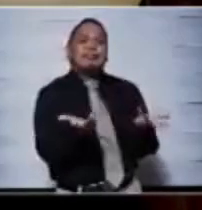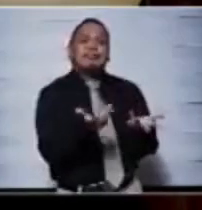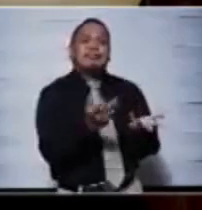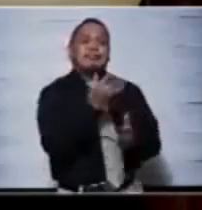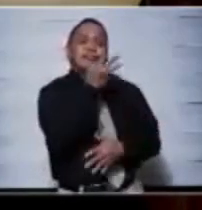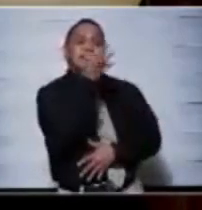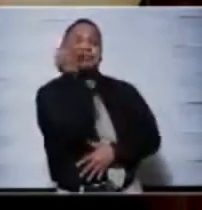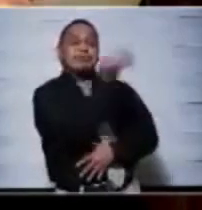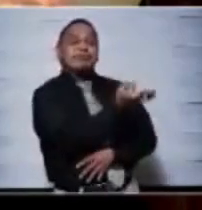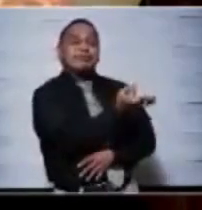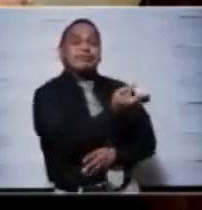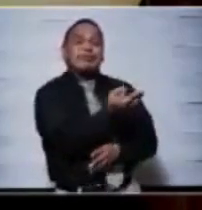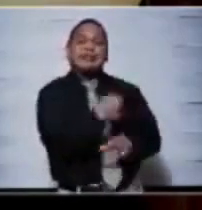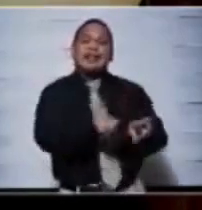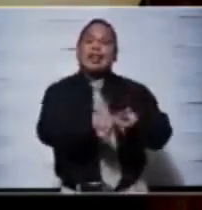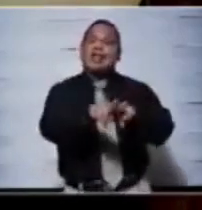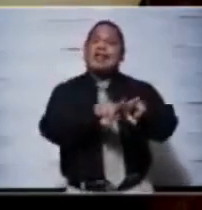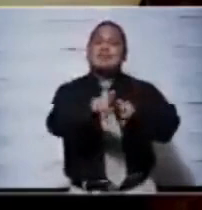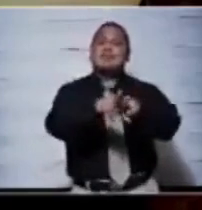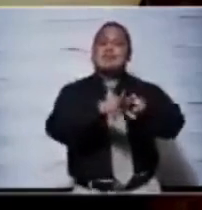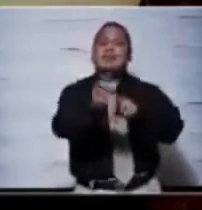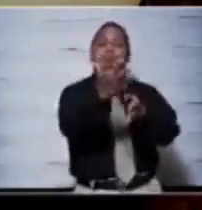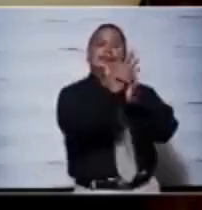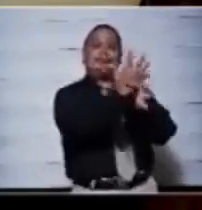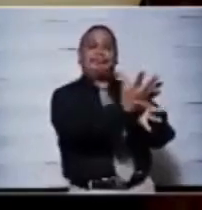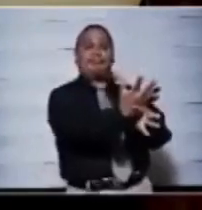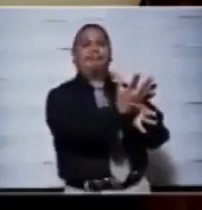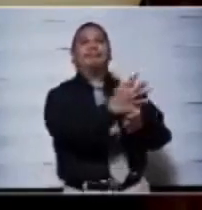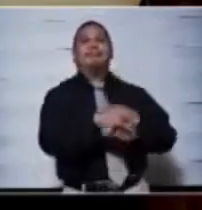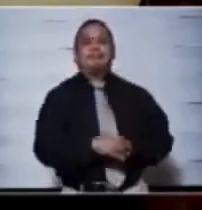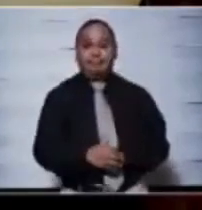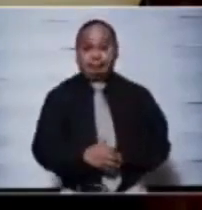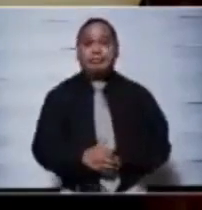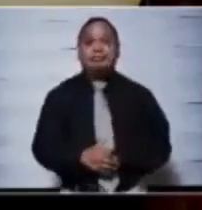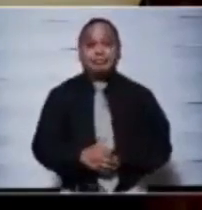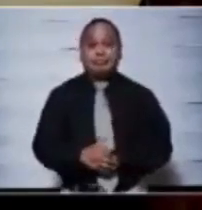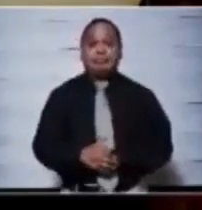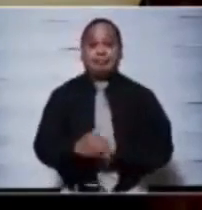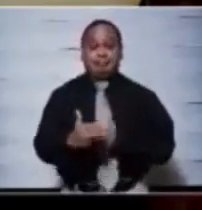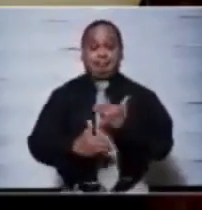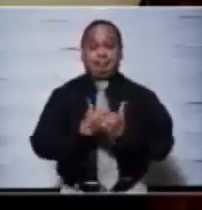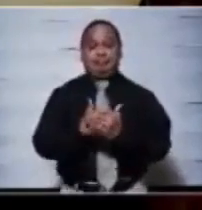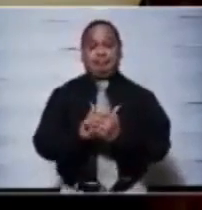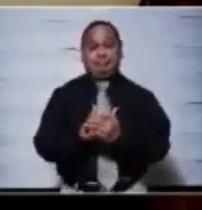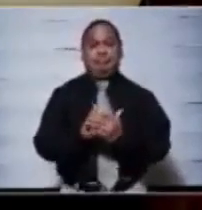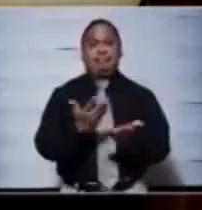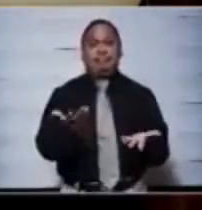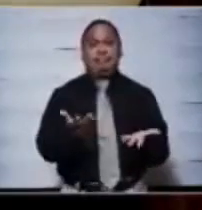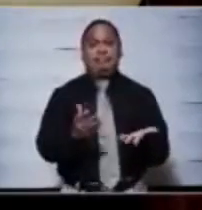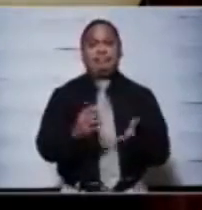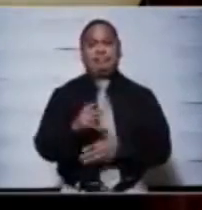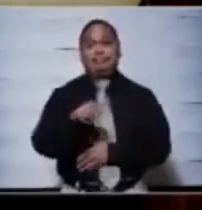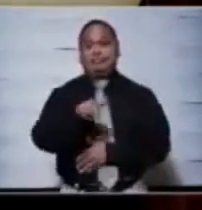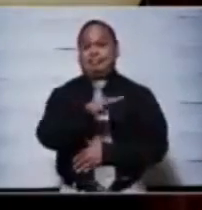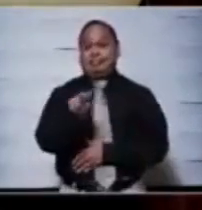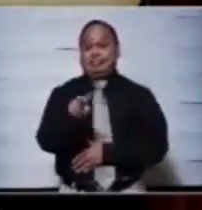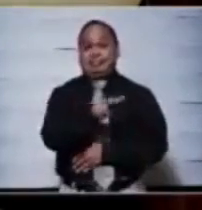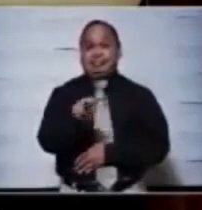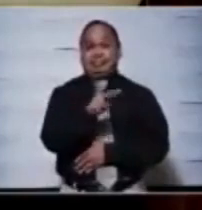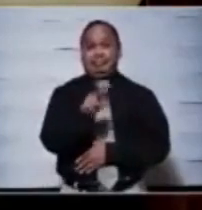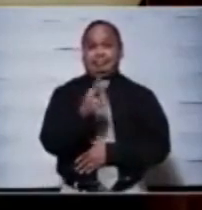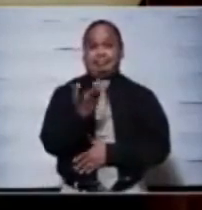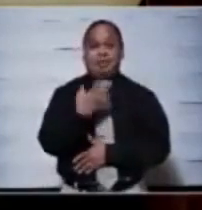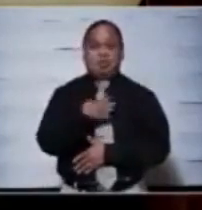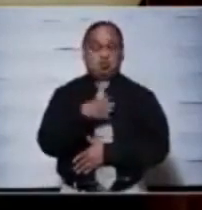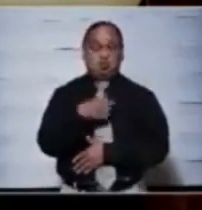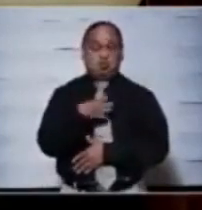los declaró sus brothers. A proceso y a Cirito. Ya se los llevó la paca.